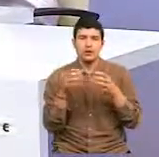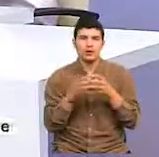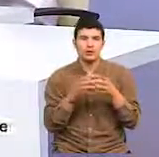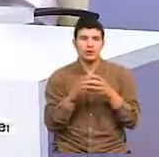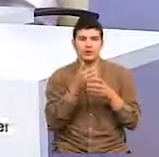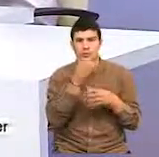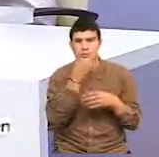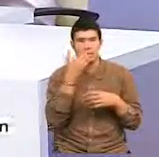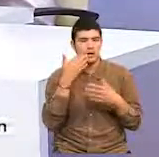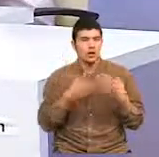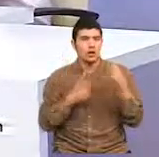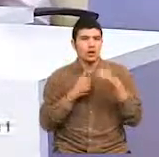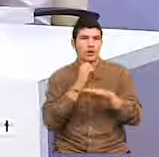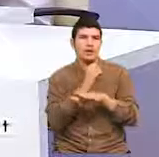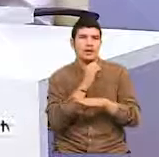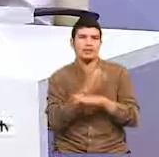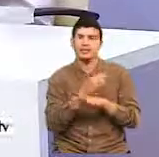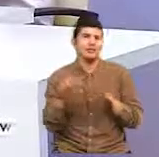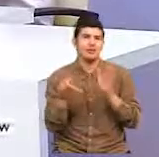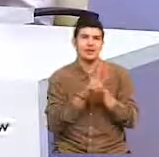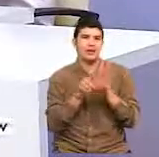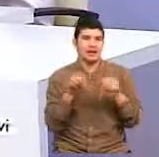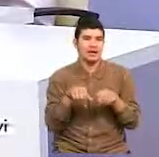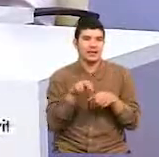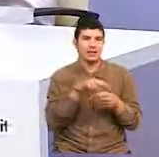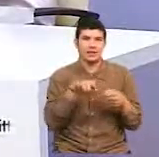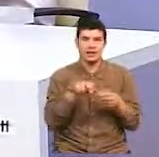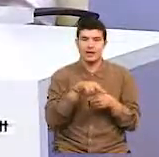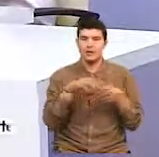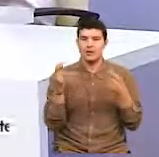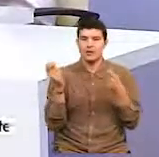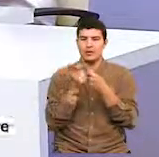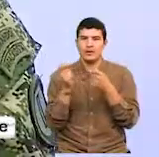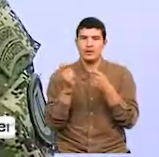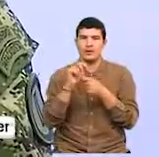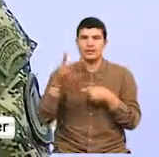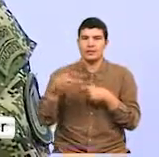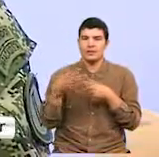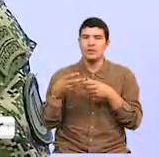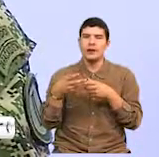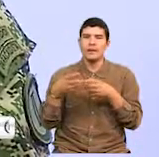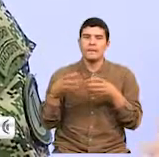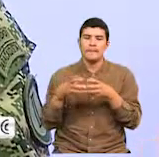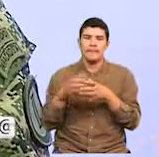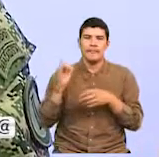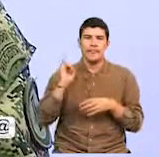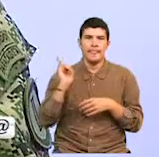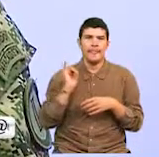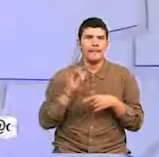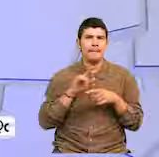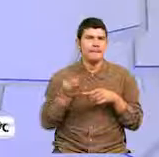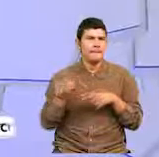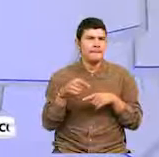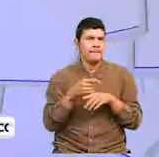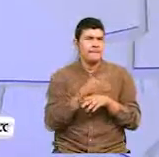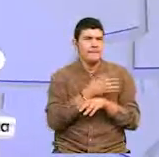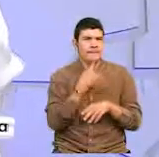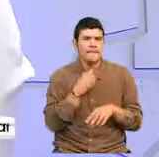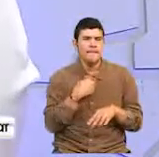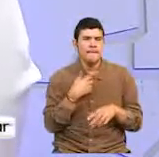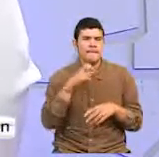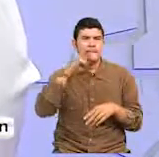las organizaciones delictivas de esas regiones que convergen a la segunda división. Pero vuelvo y toco algo muy fuerte que se vive en el